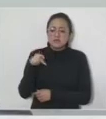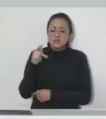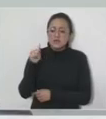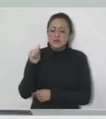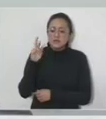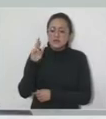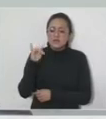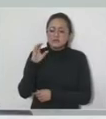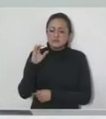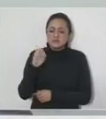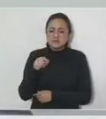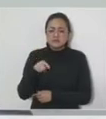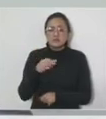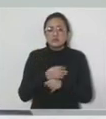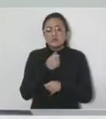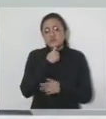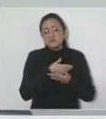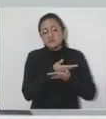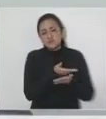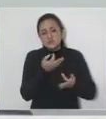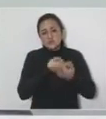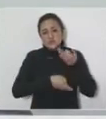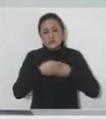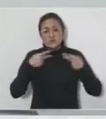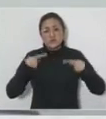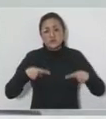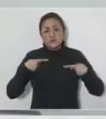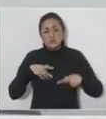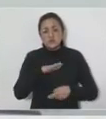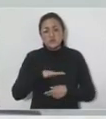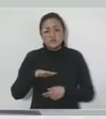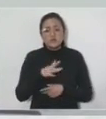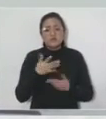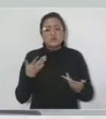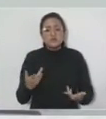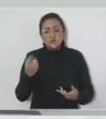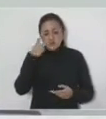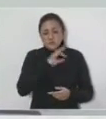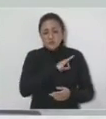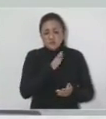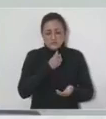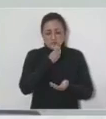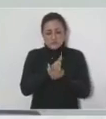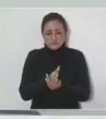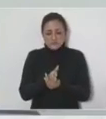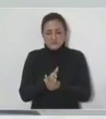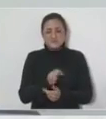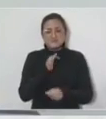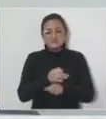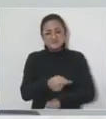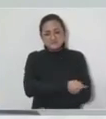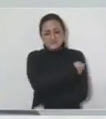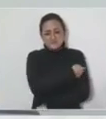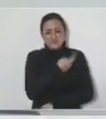un mensaje a toda la sociedad poblana para que acudan a aplicarse el biológico.